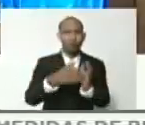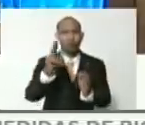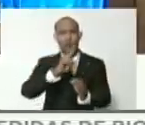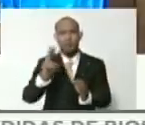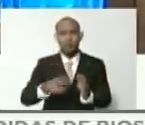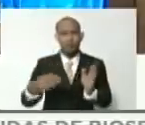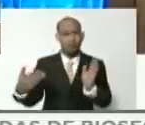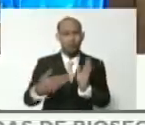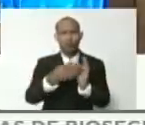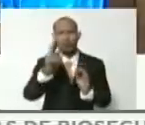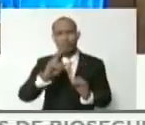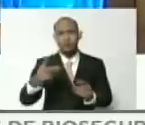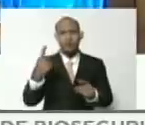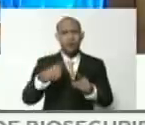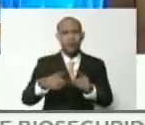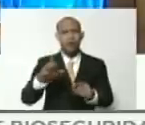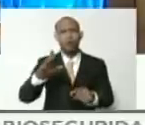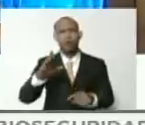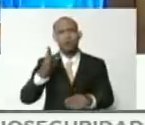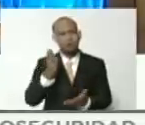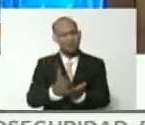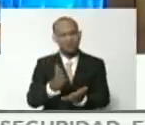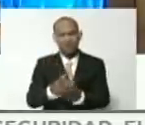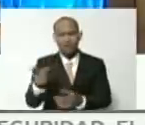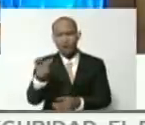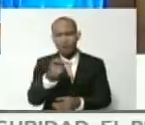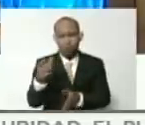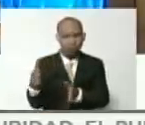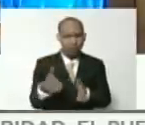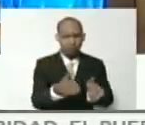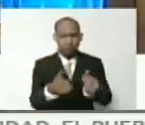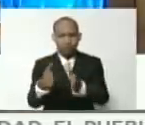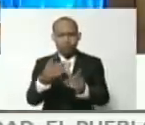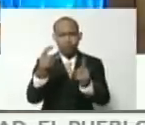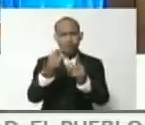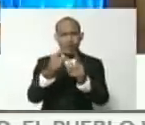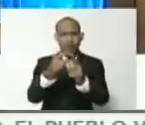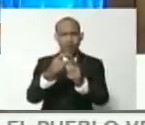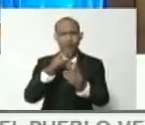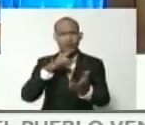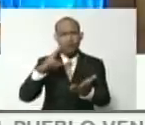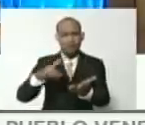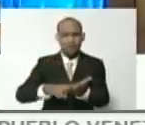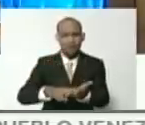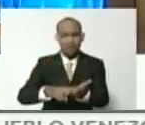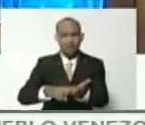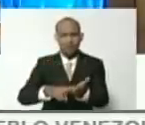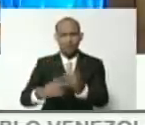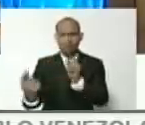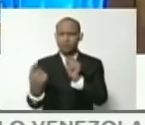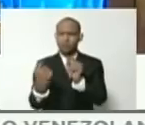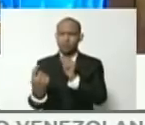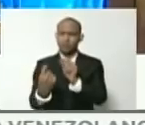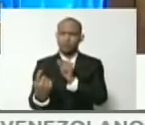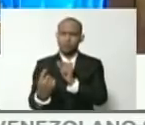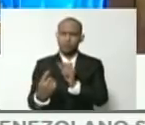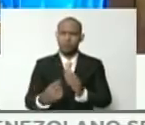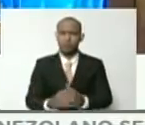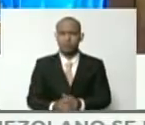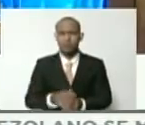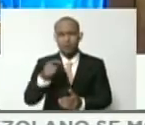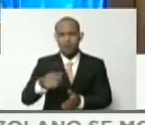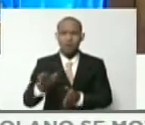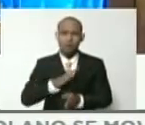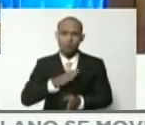Venezuela, pero siempre buscamos el camino de la palabra, de la verdad, del diálogo. Ese es nuestro